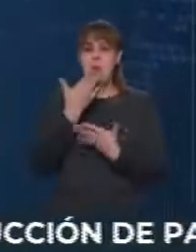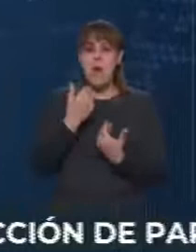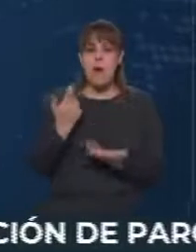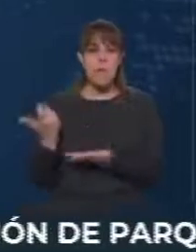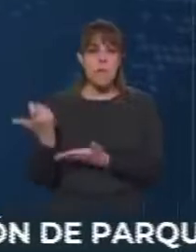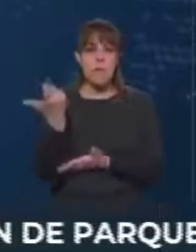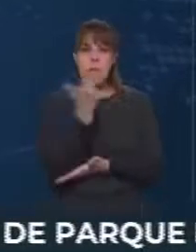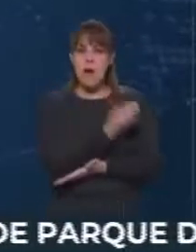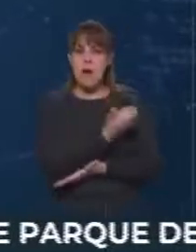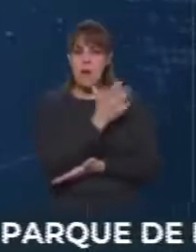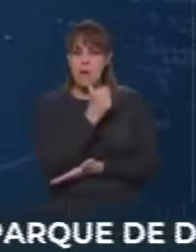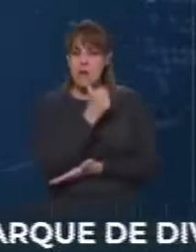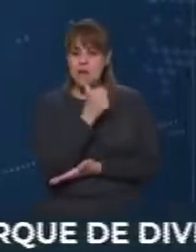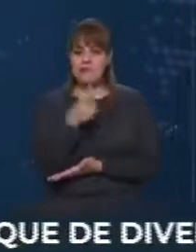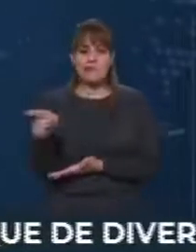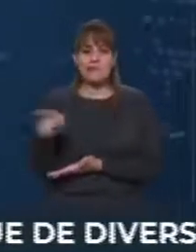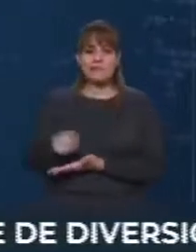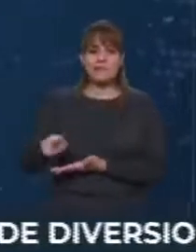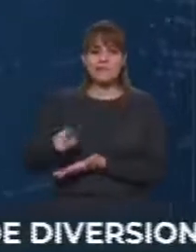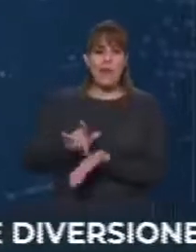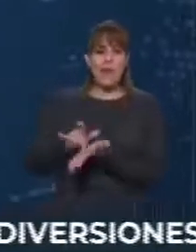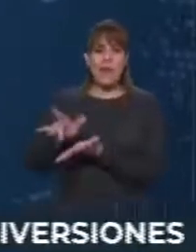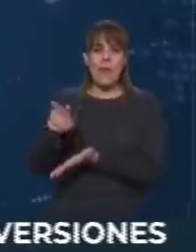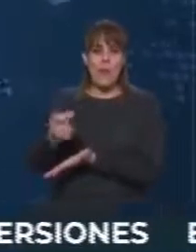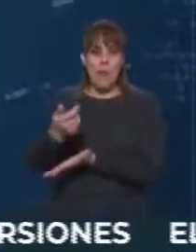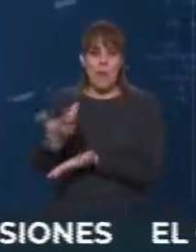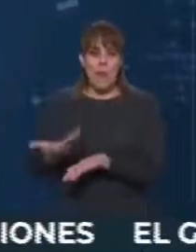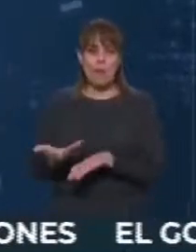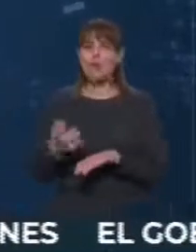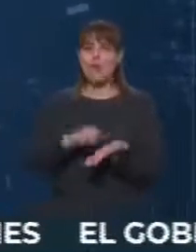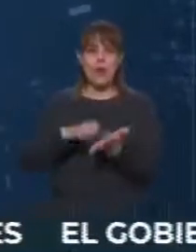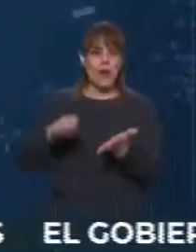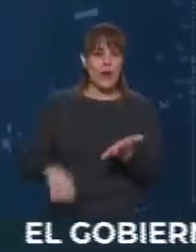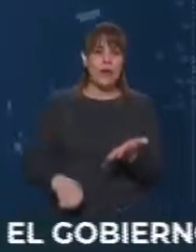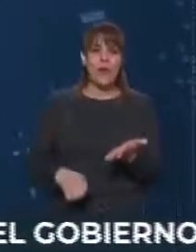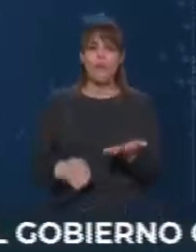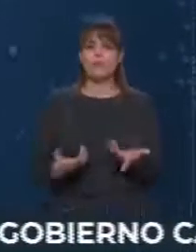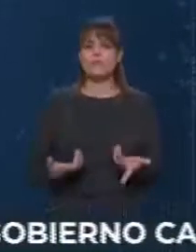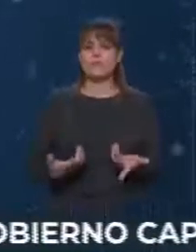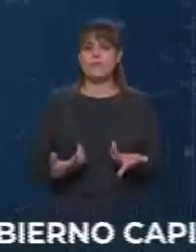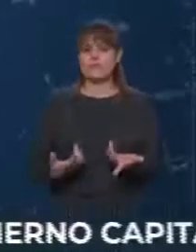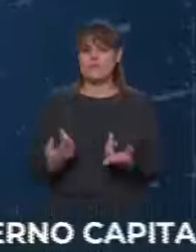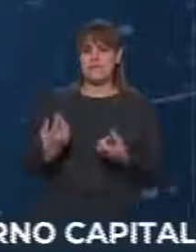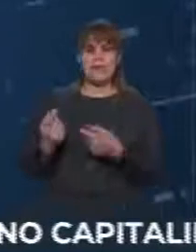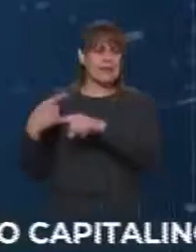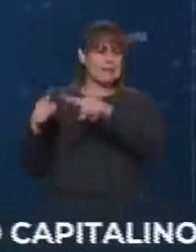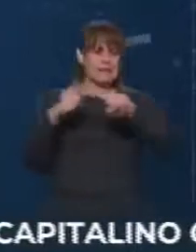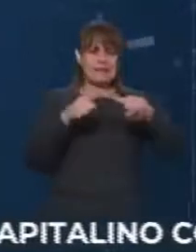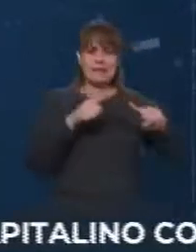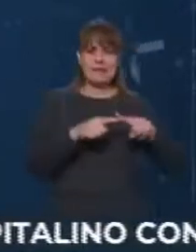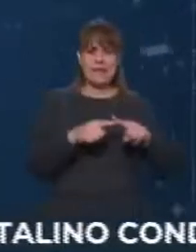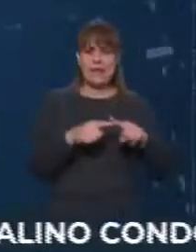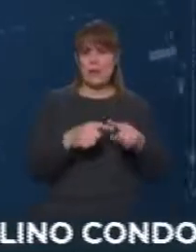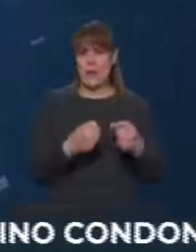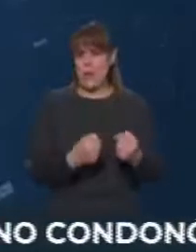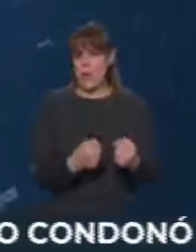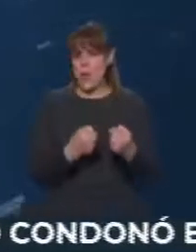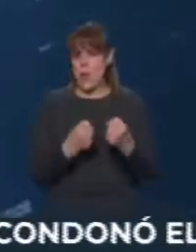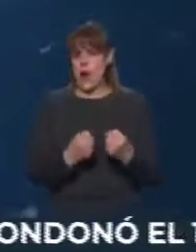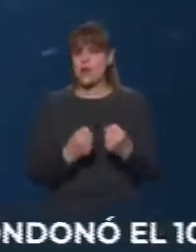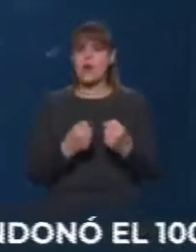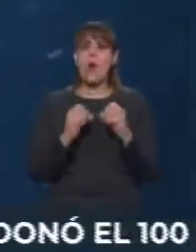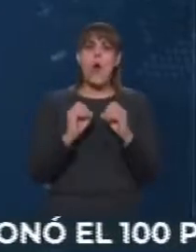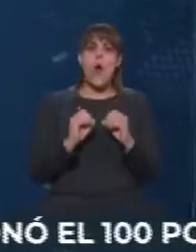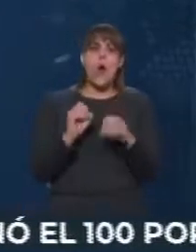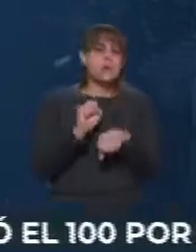poder pagar la justicia. Y lo vemos en casos muy importantes, casos fuertes, casos escandalosos, hasta en casos que no son